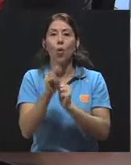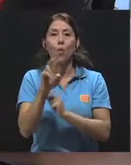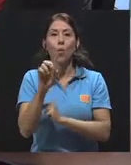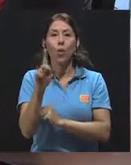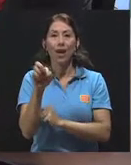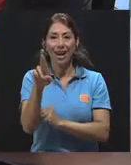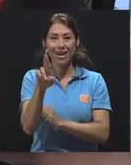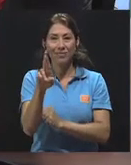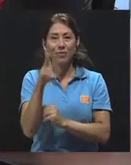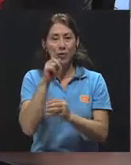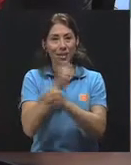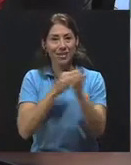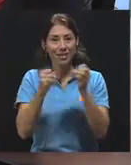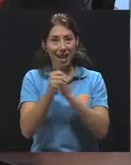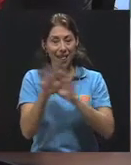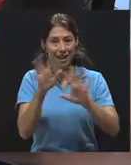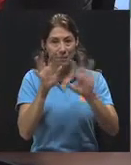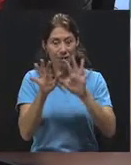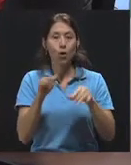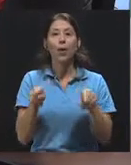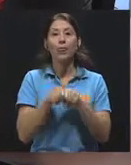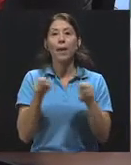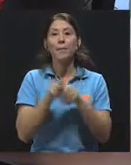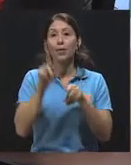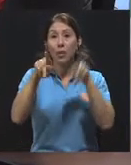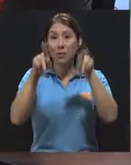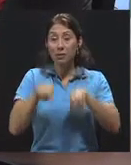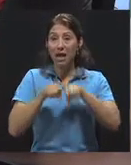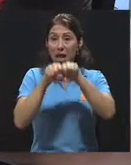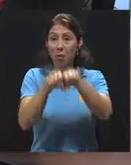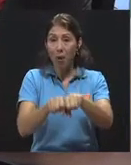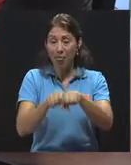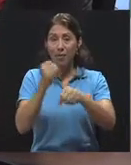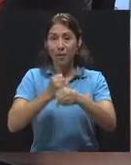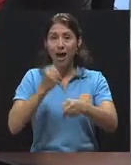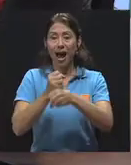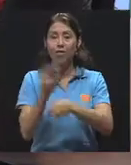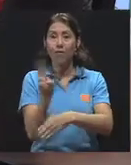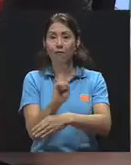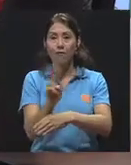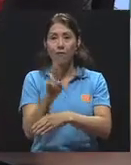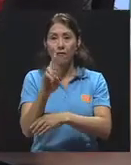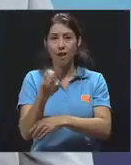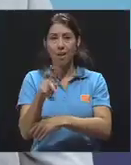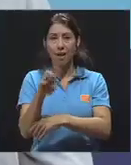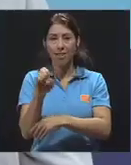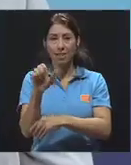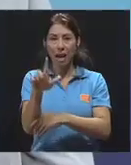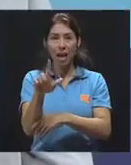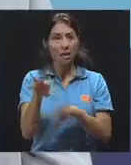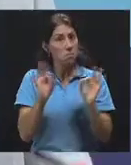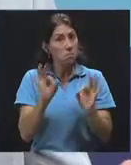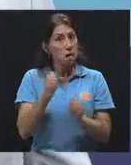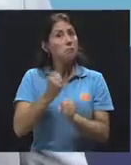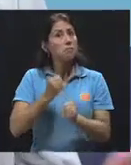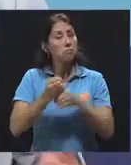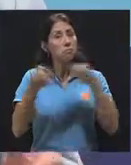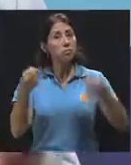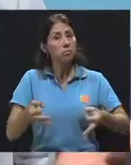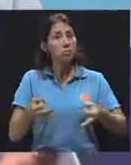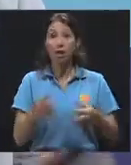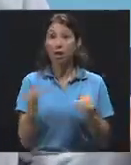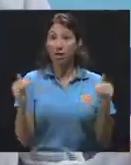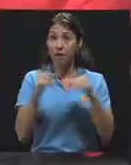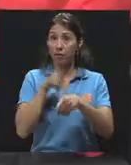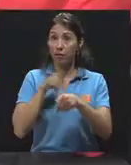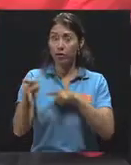de animación, uh-huh, y tenemos a uno en Repretel, ¿verdad? Te estoy hablando como de ese nivel, ¿verdad? Los bien de